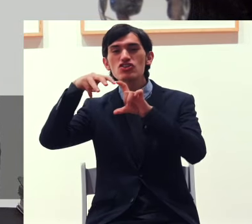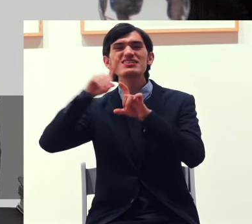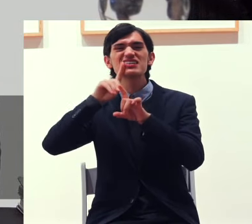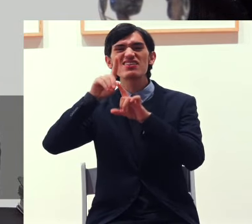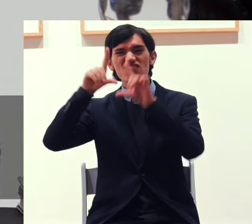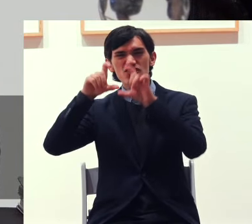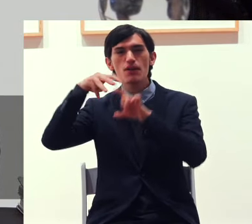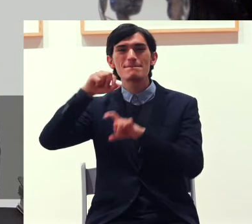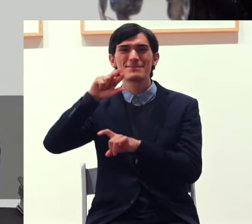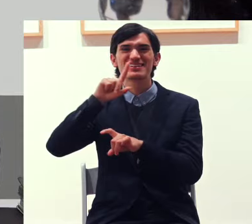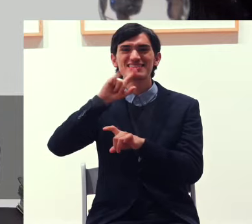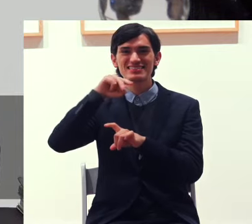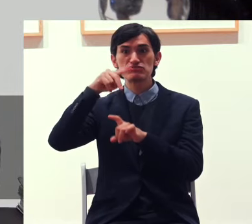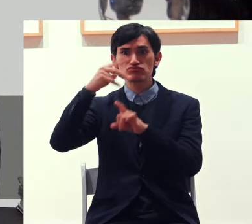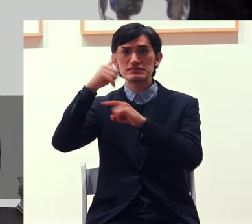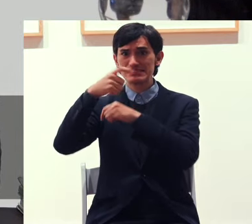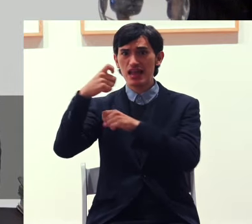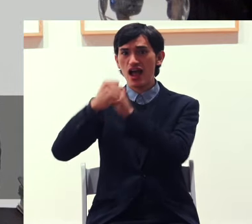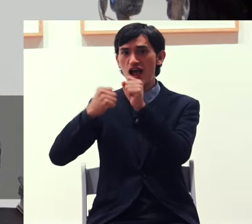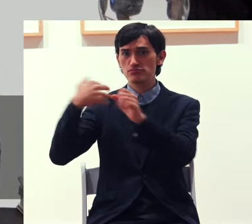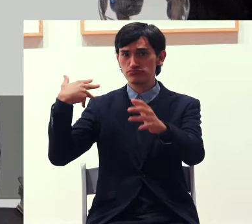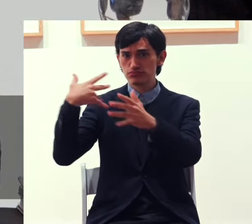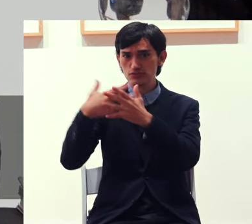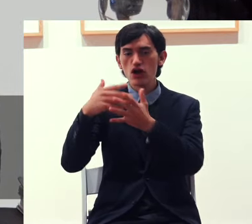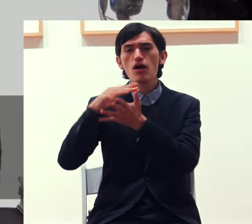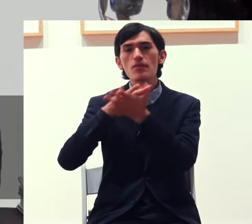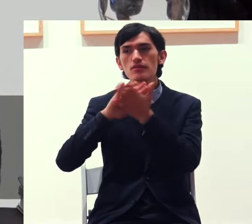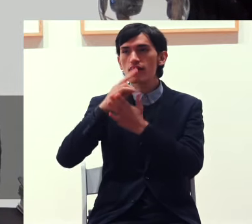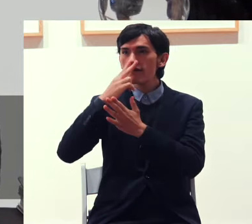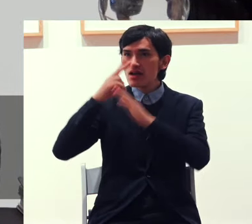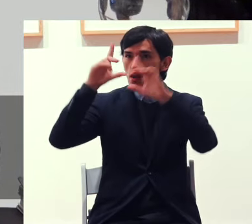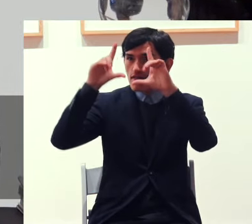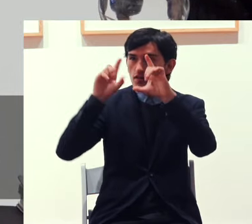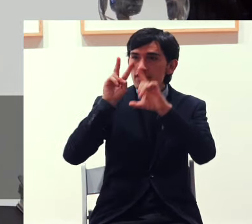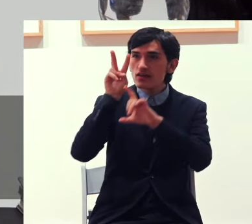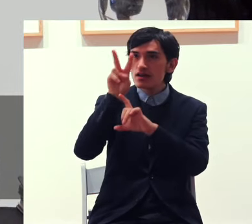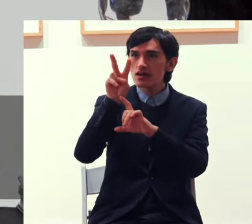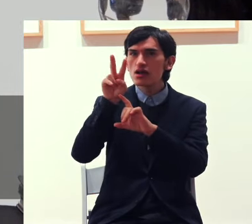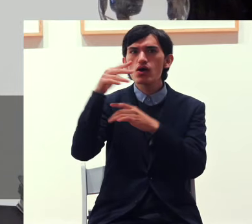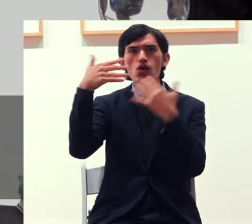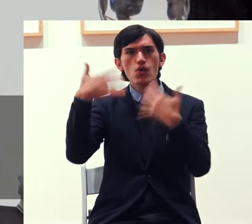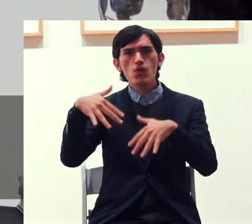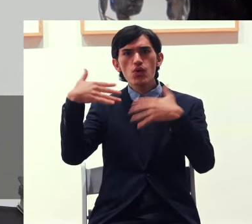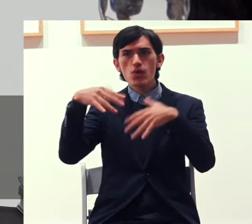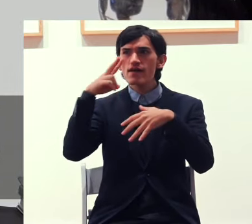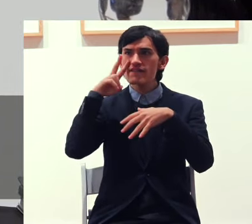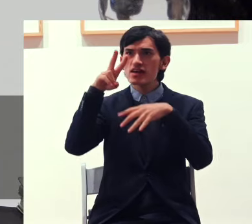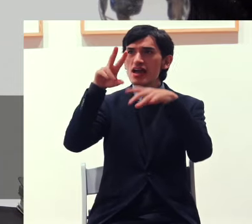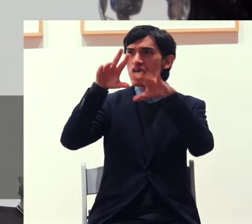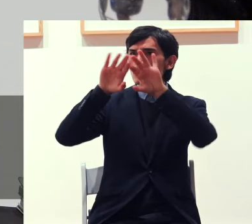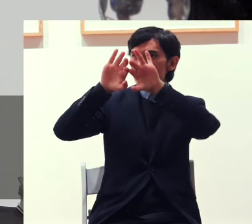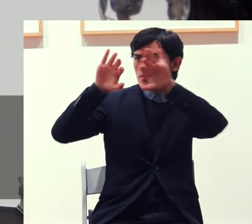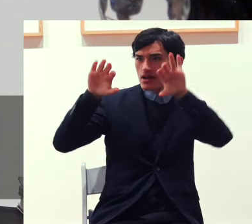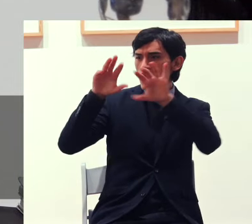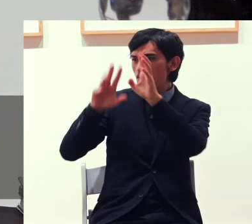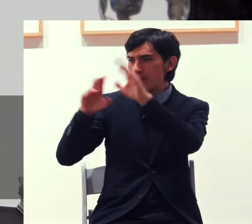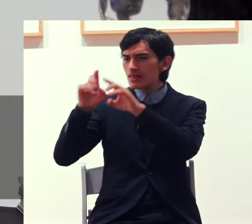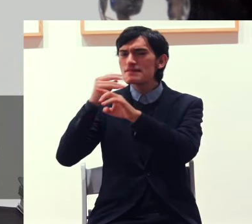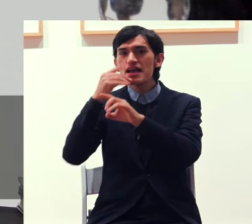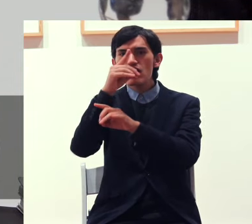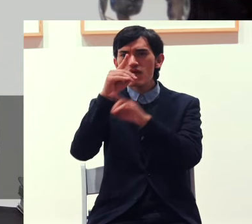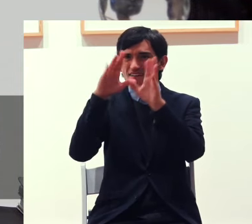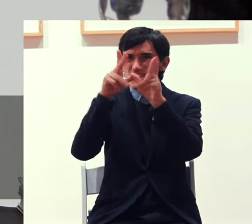por Martín Gusinde. 100 años. Si uno mira bien en ella, podrá distinguir apenas entre los